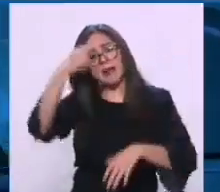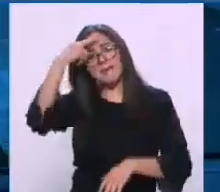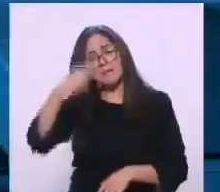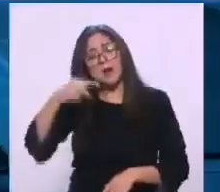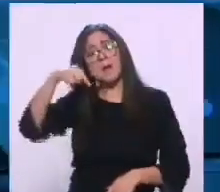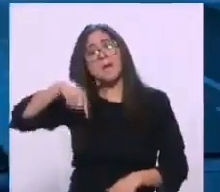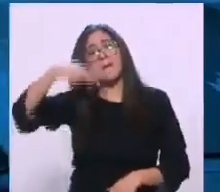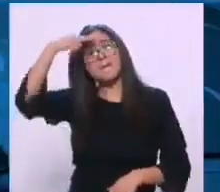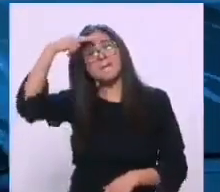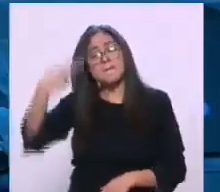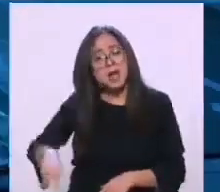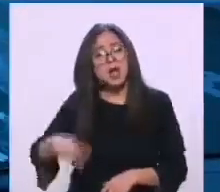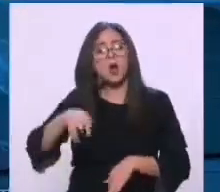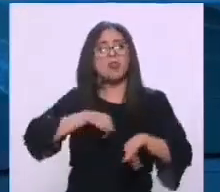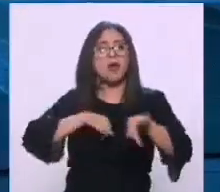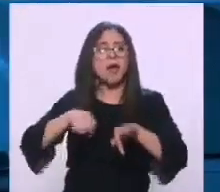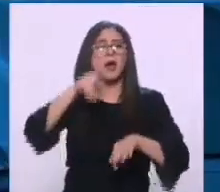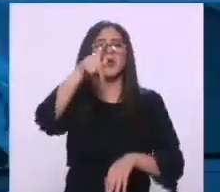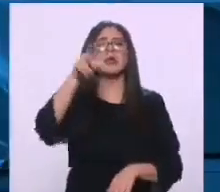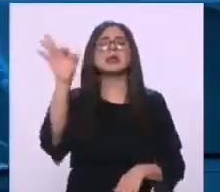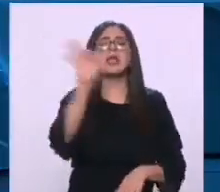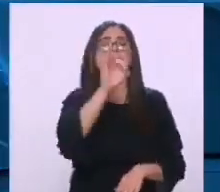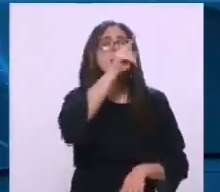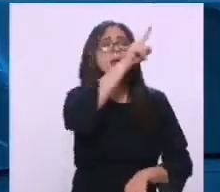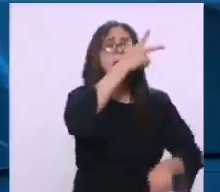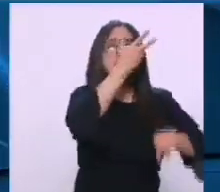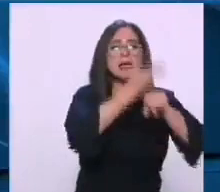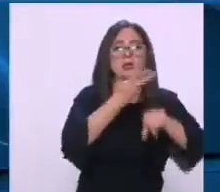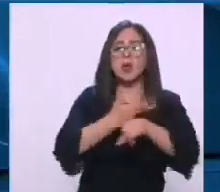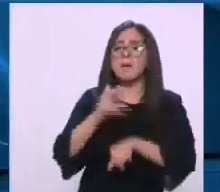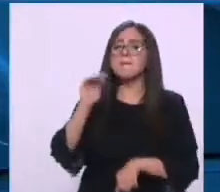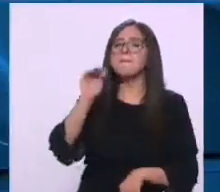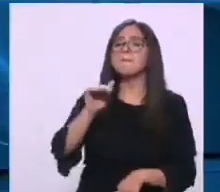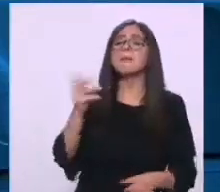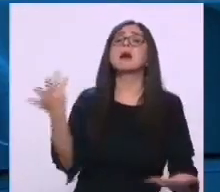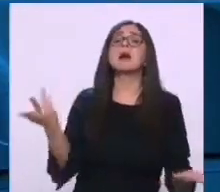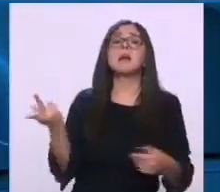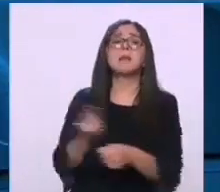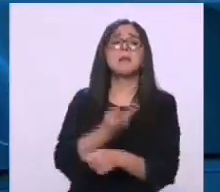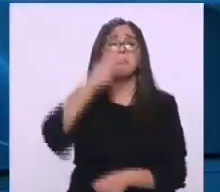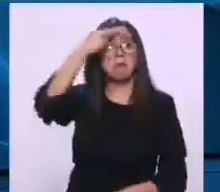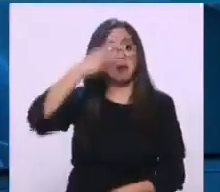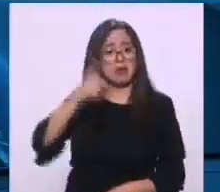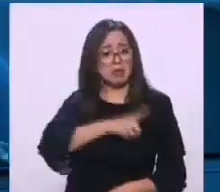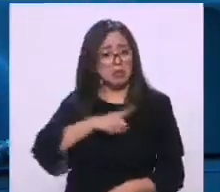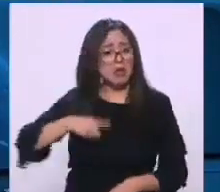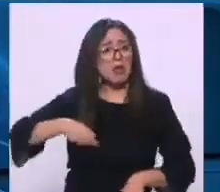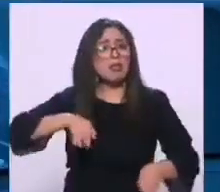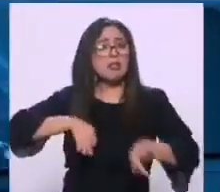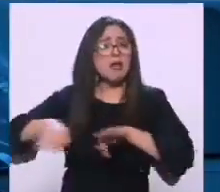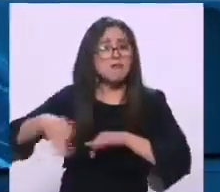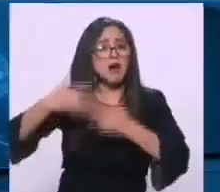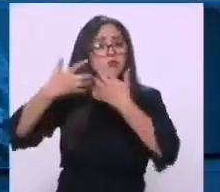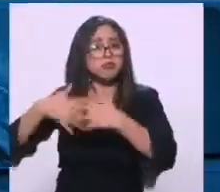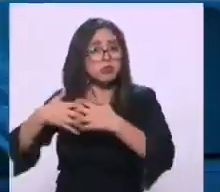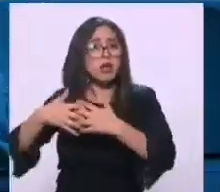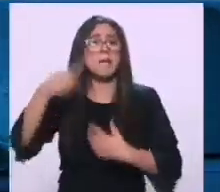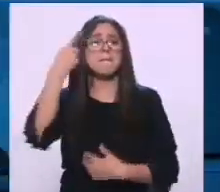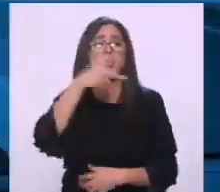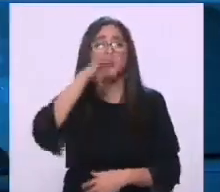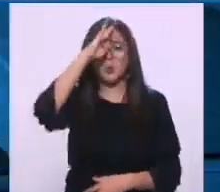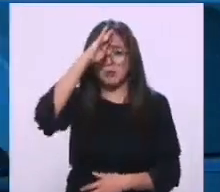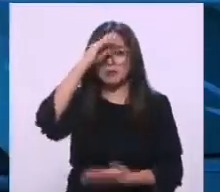pero no es una presión, diríamos, fuera de tono, en el sentido de que la presión es